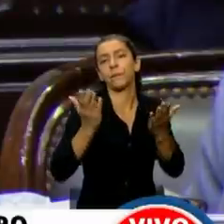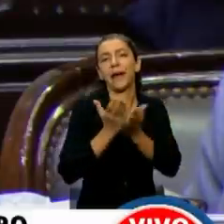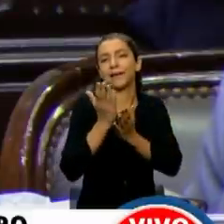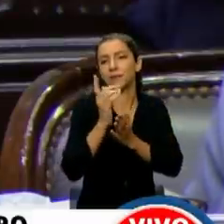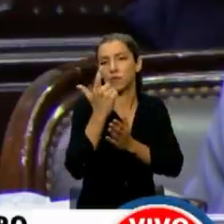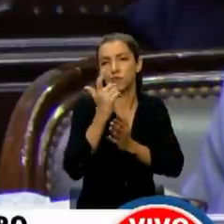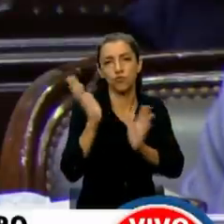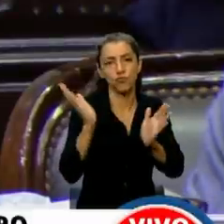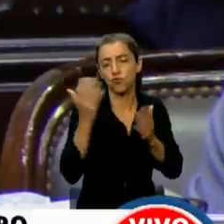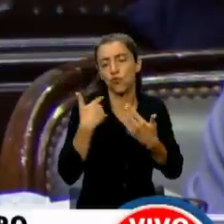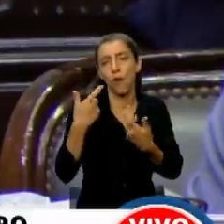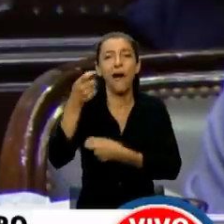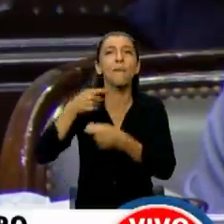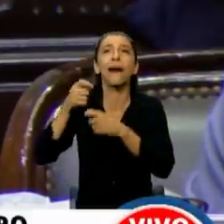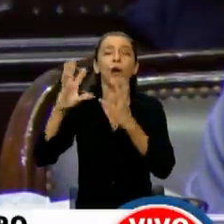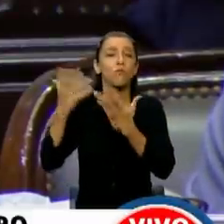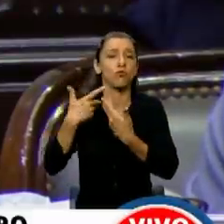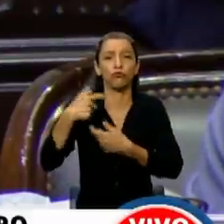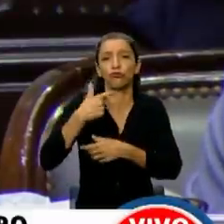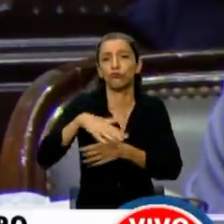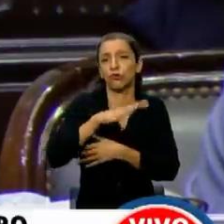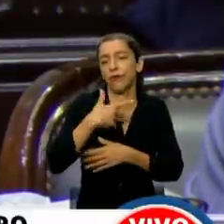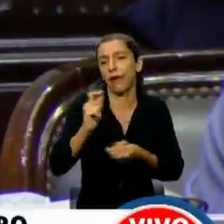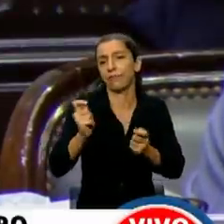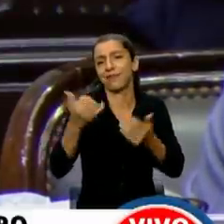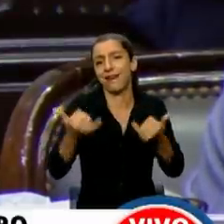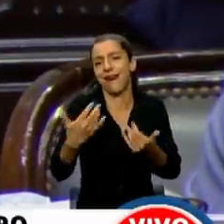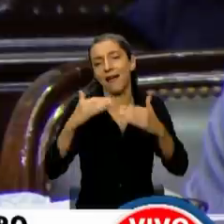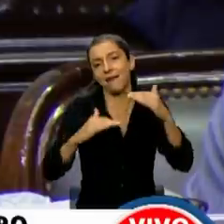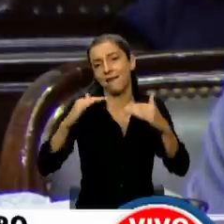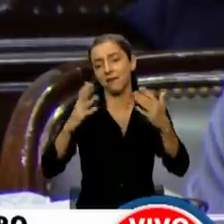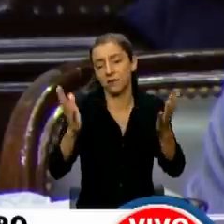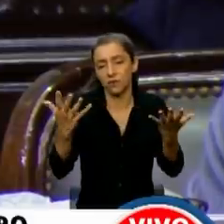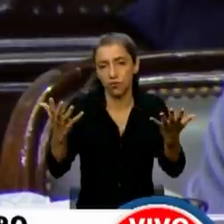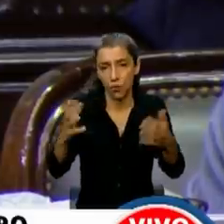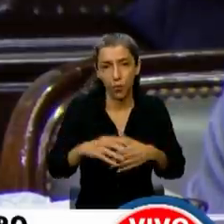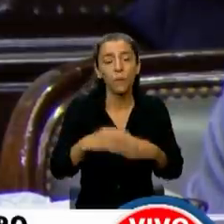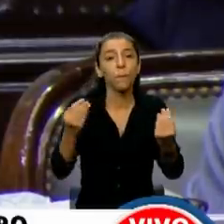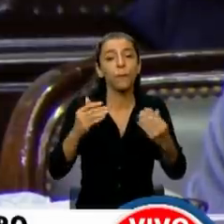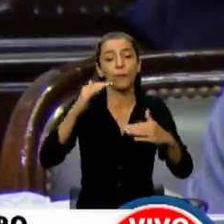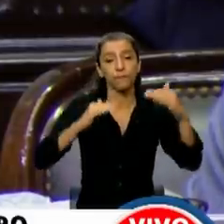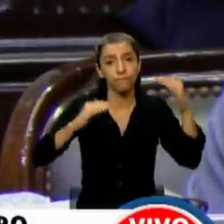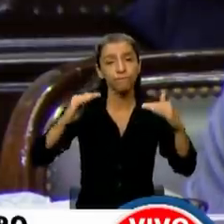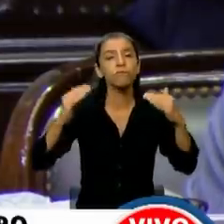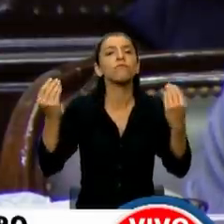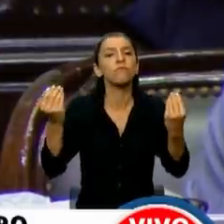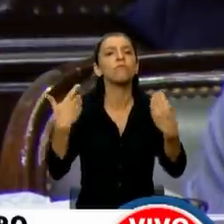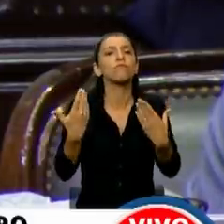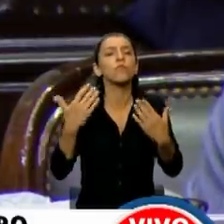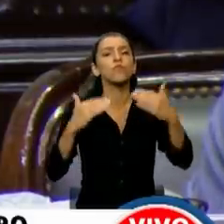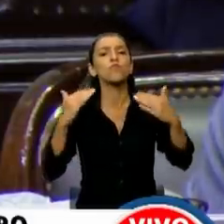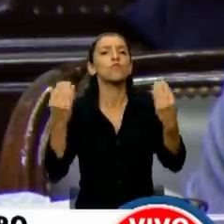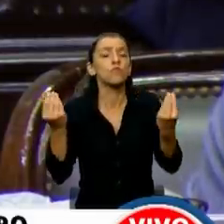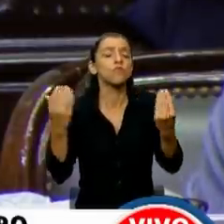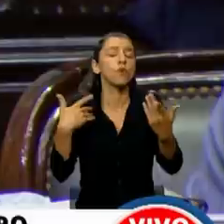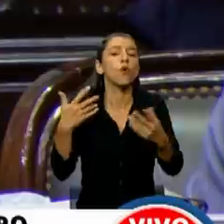nada ni en los mercados ni en las sociedades y justamente los desequilibrios provienen de asimetrías estructurales